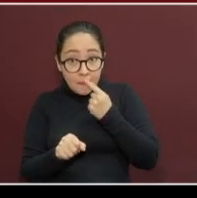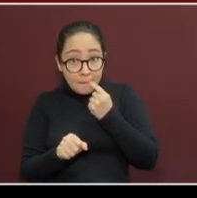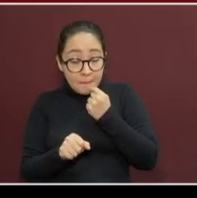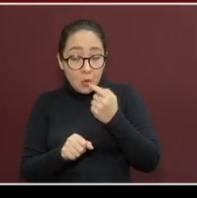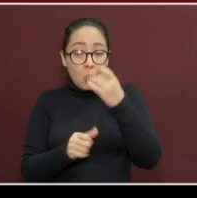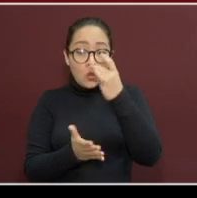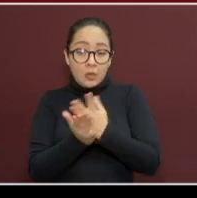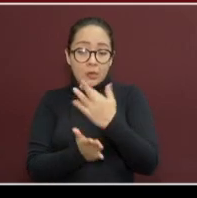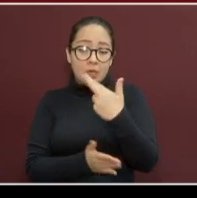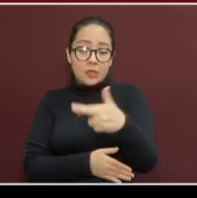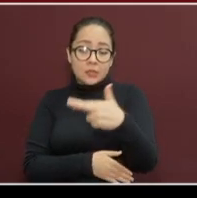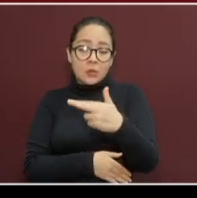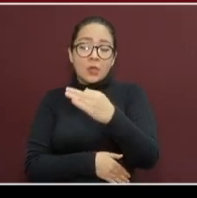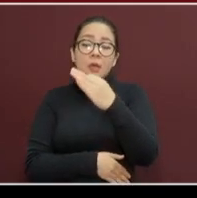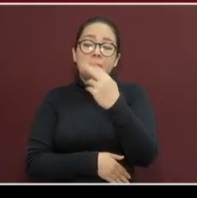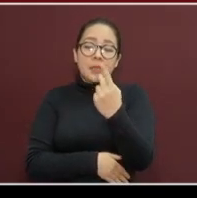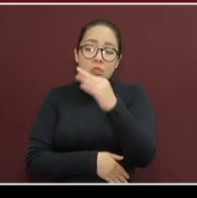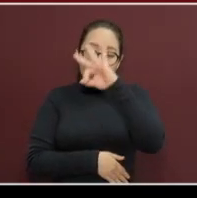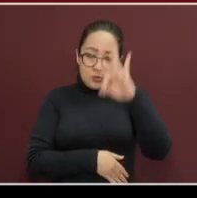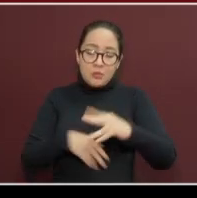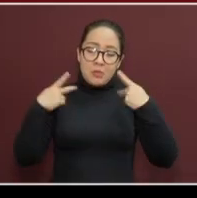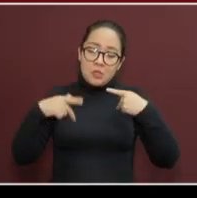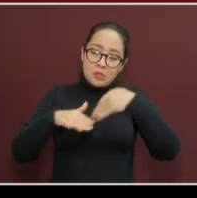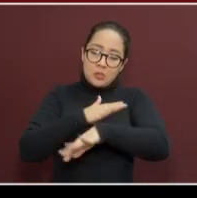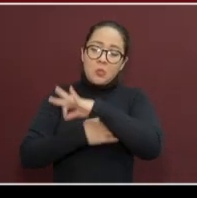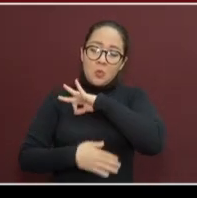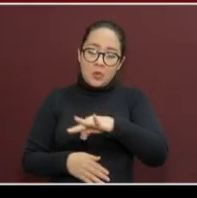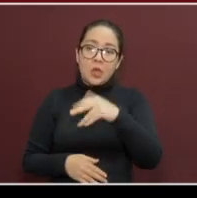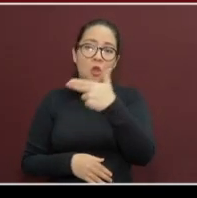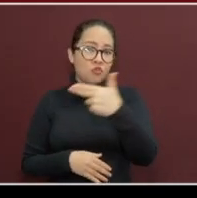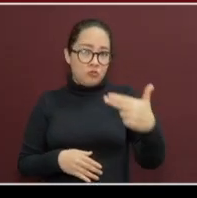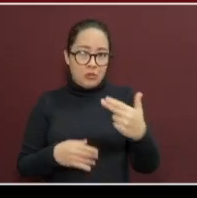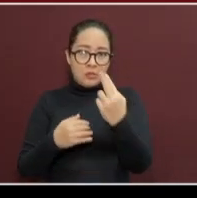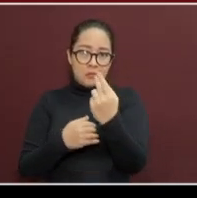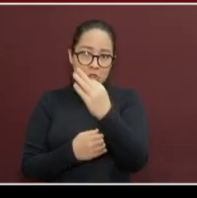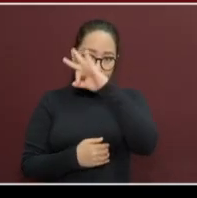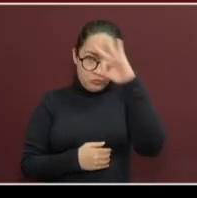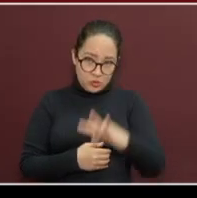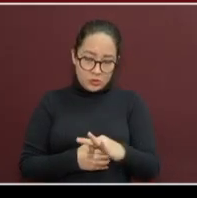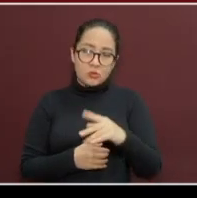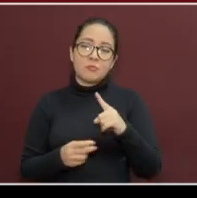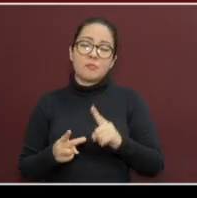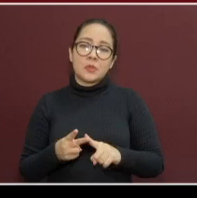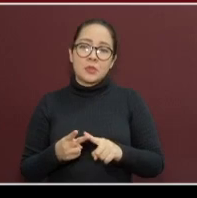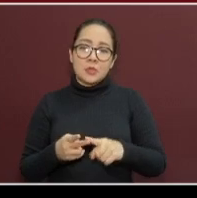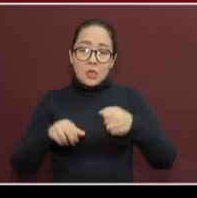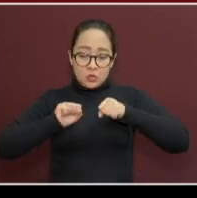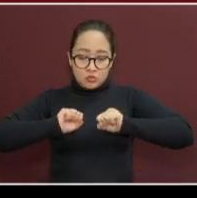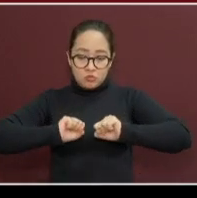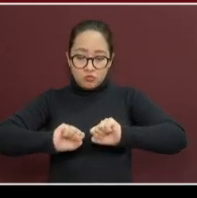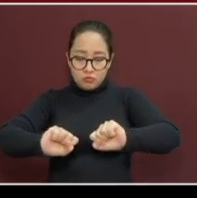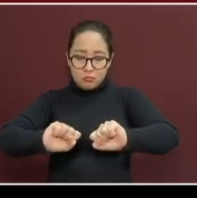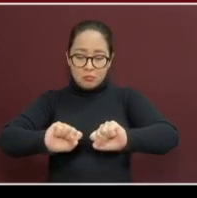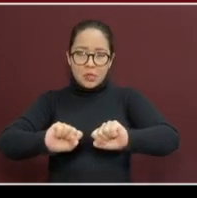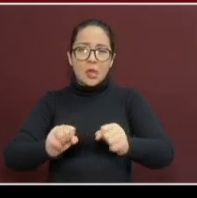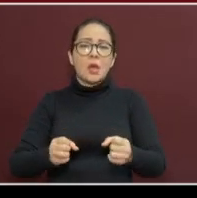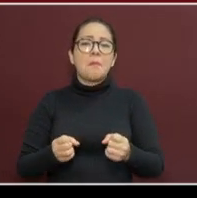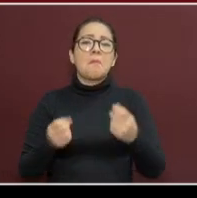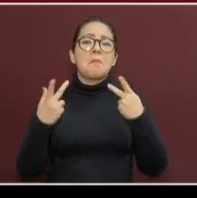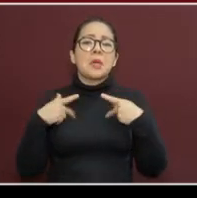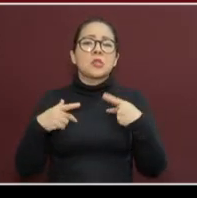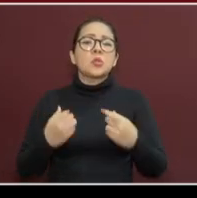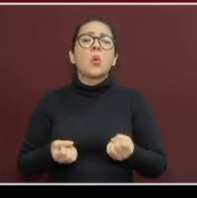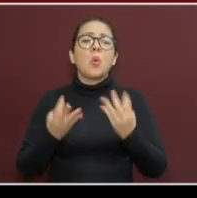restaurantes al 25% los hoteles al 25% el aforo del supermercado podrá ser de